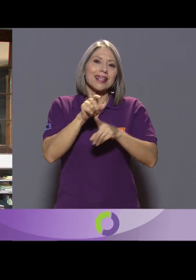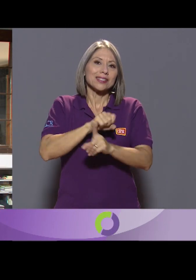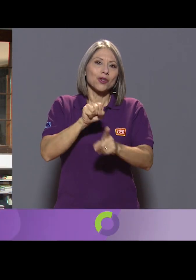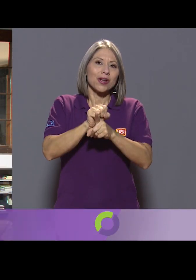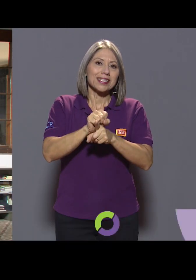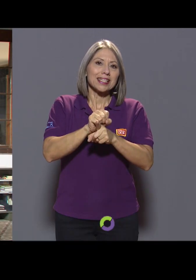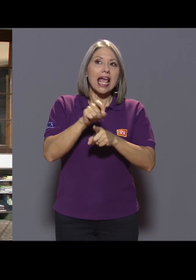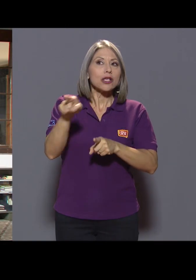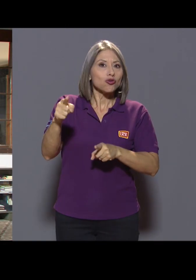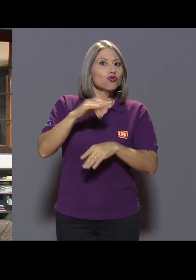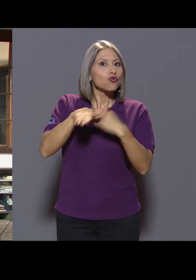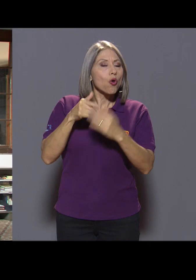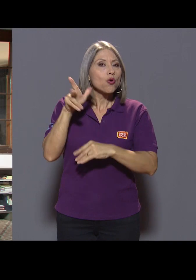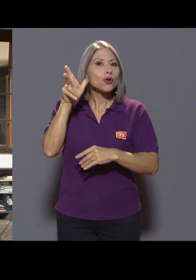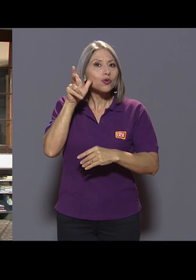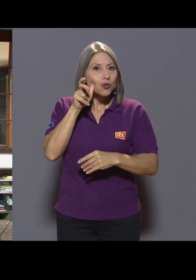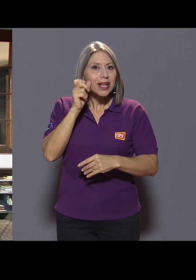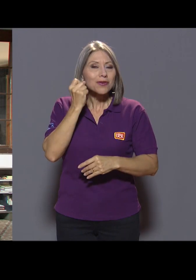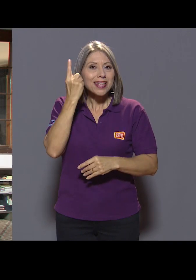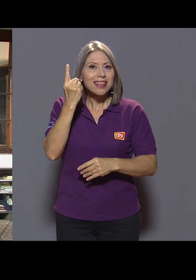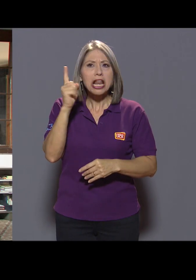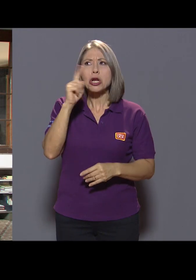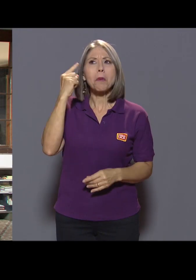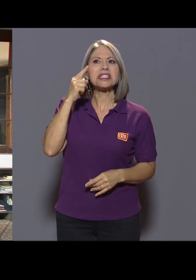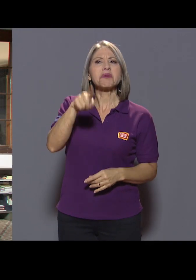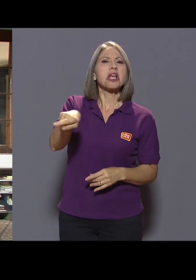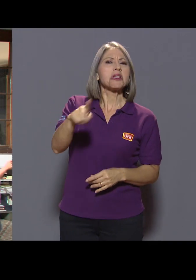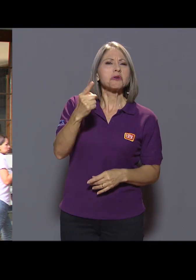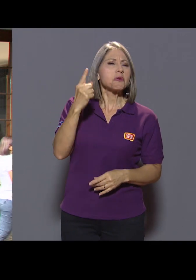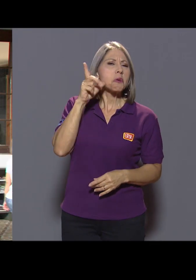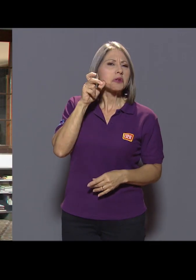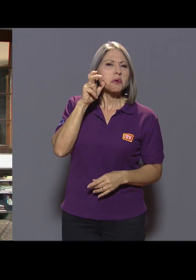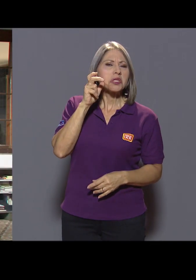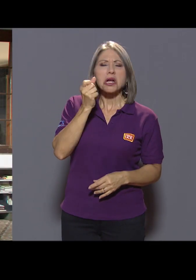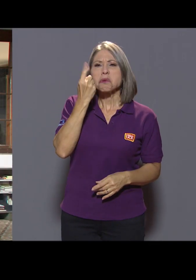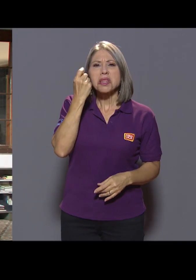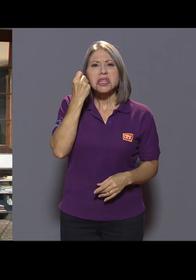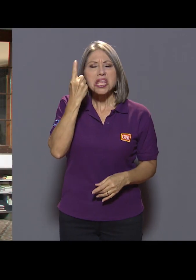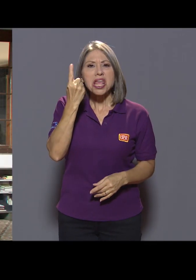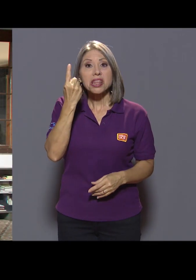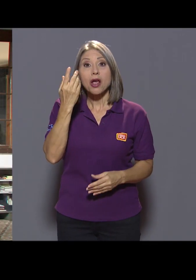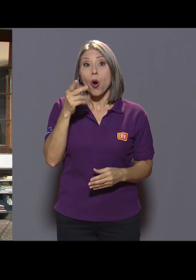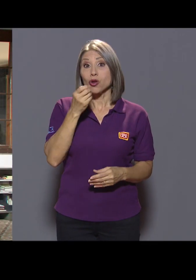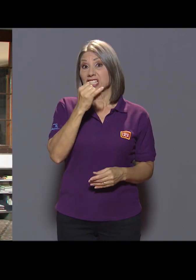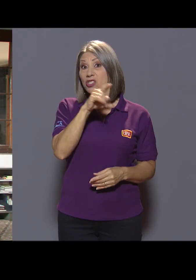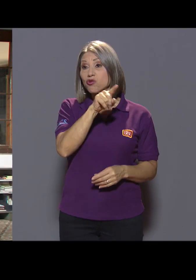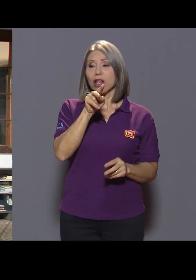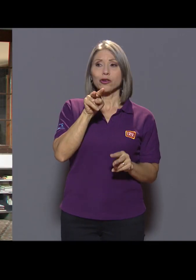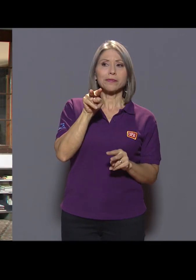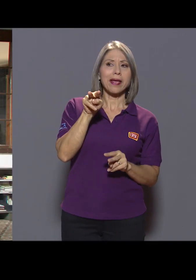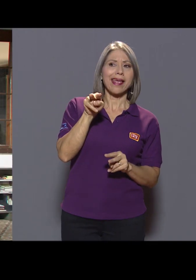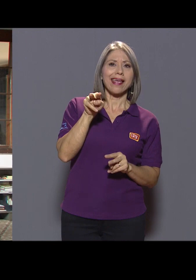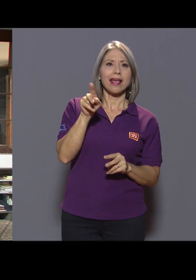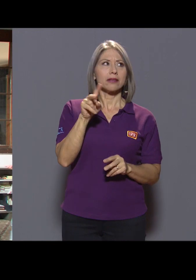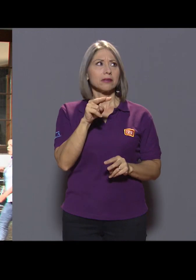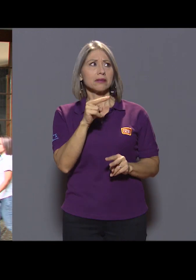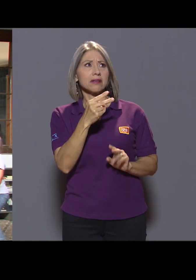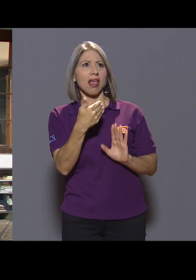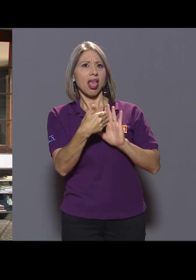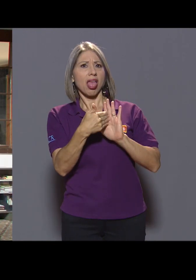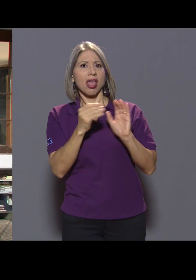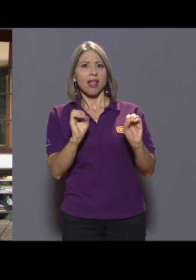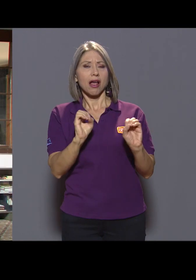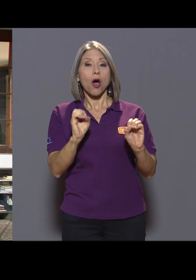entienden. No pensemos que no escuchen, no pensemos que no sienten, no pensemos que una mirada no los va a afectar, o que si un